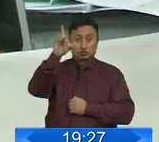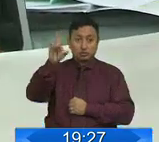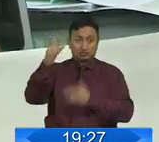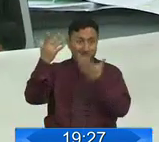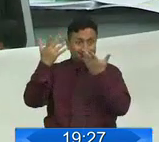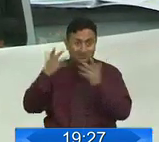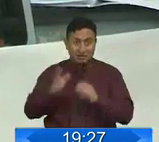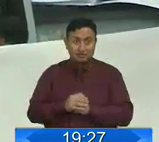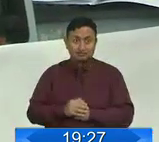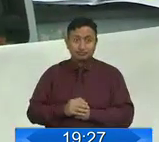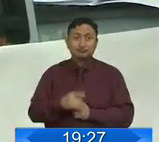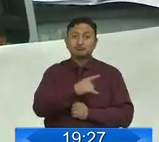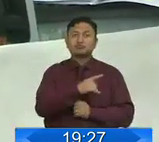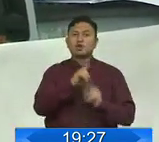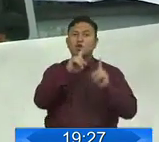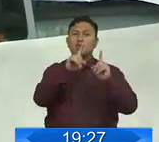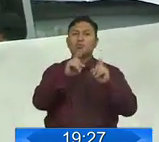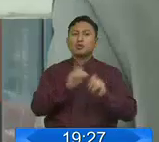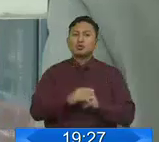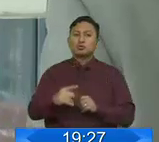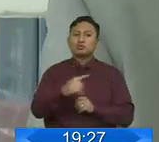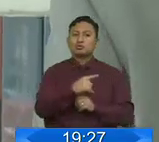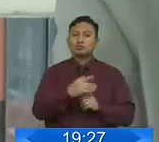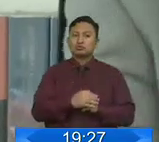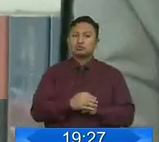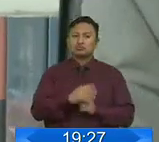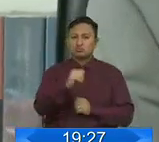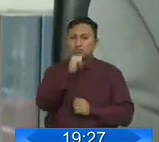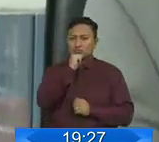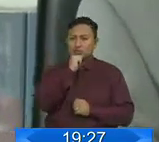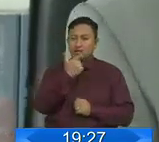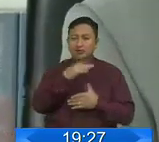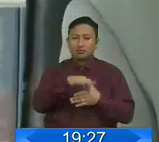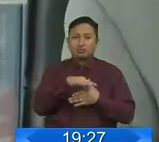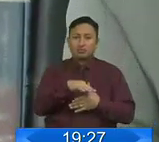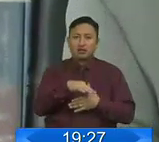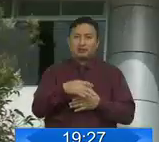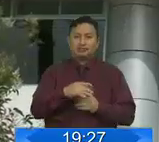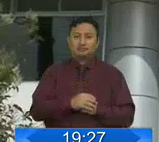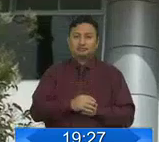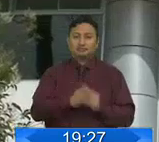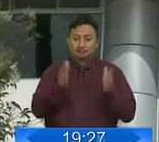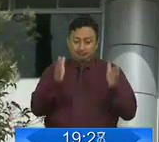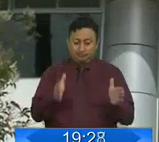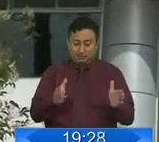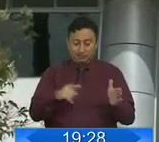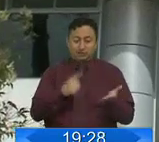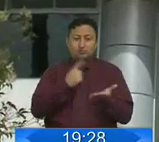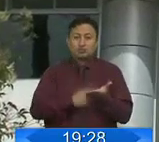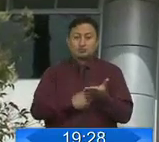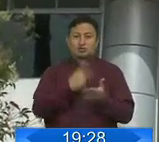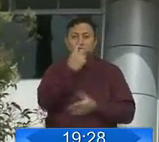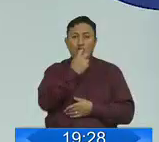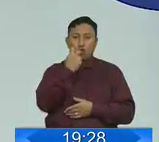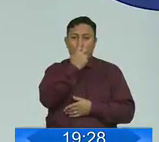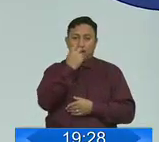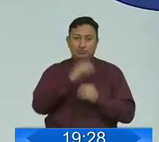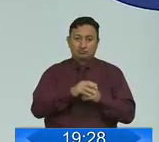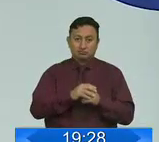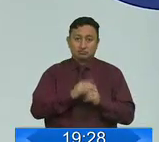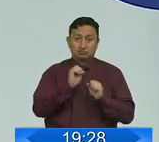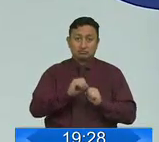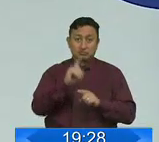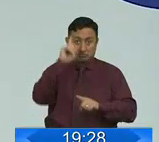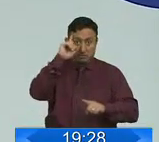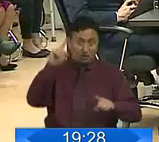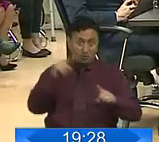estos cuestionamientos, a decir de Hernández, aún queda pendiente una fase, la fase de audiencia oral y las impugnaciones de esta.